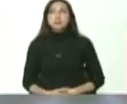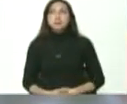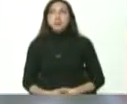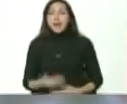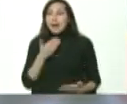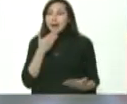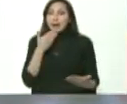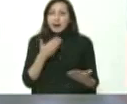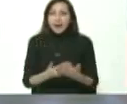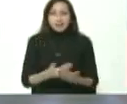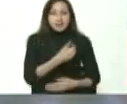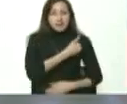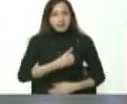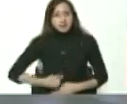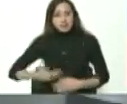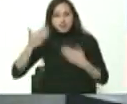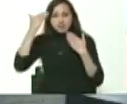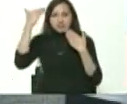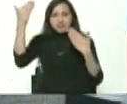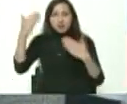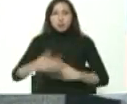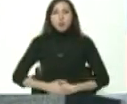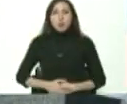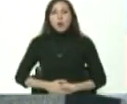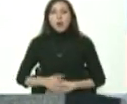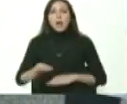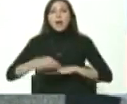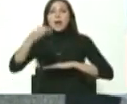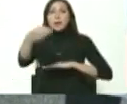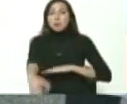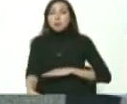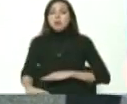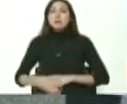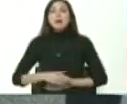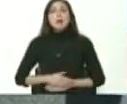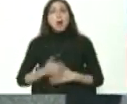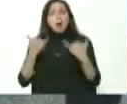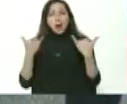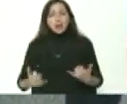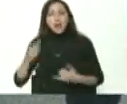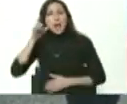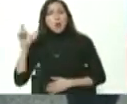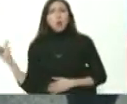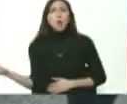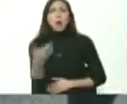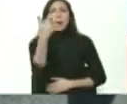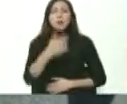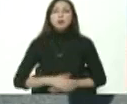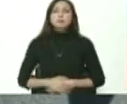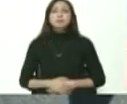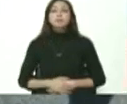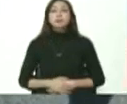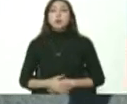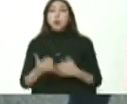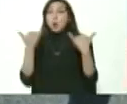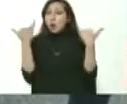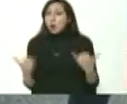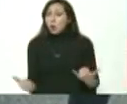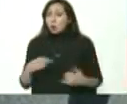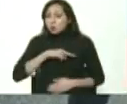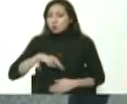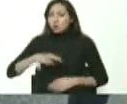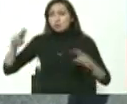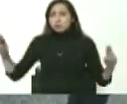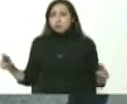Gracias, presidente. Les saludamos desde el municipio Leonardo Infante, aquí en Valle de la Pascua. Hoy hemos